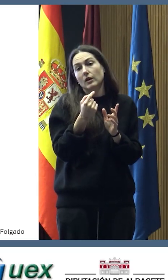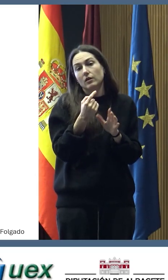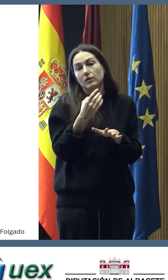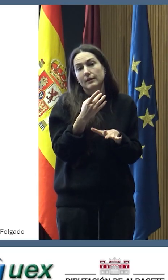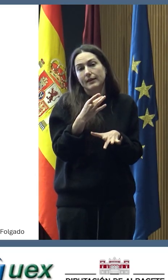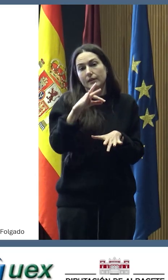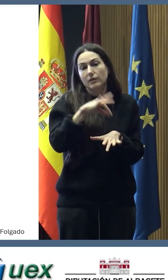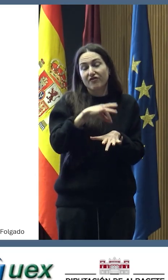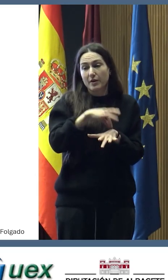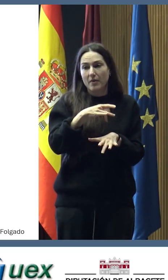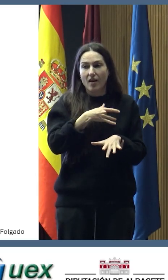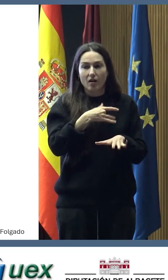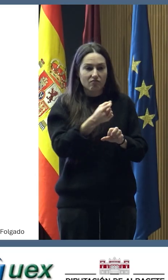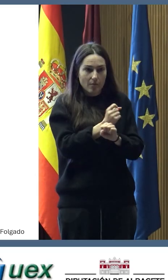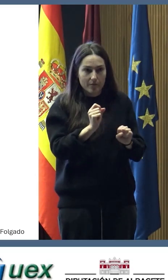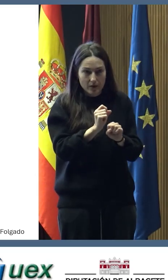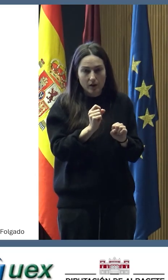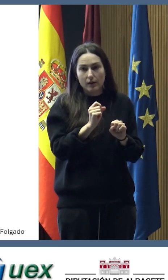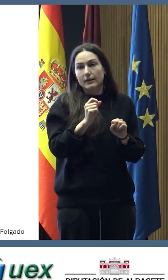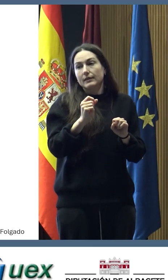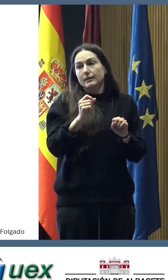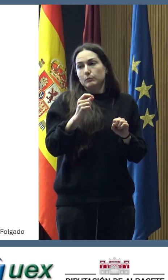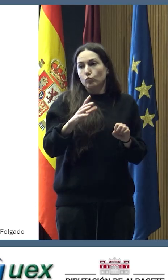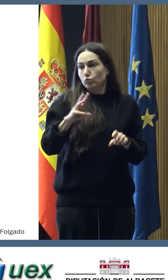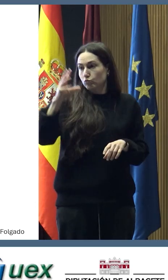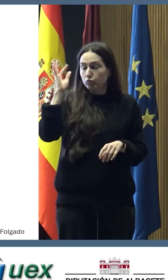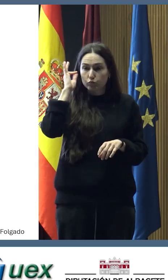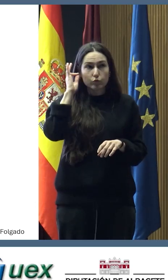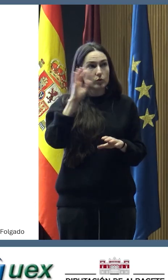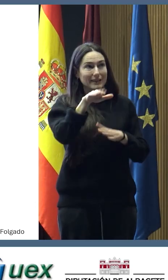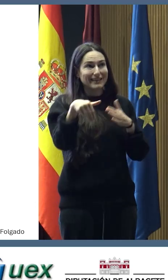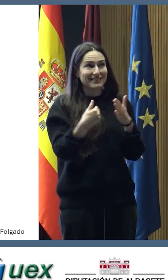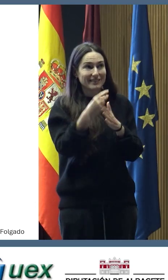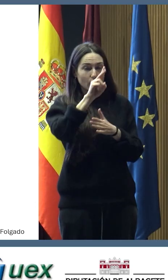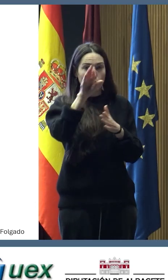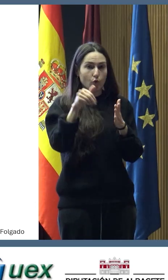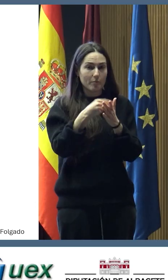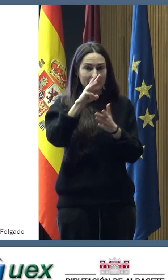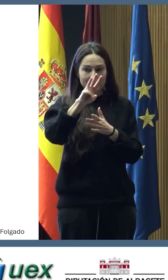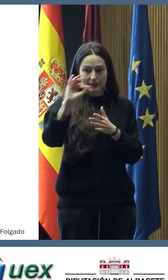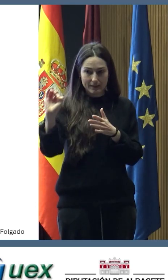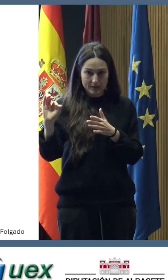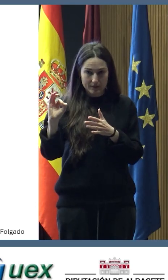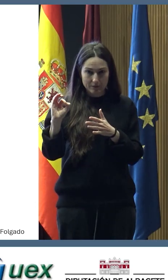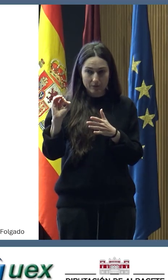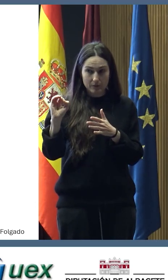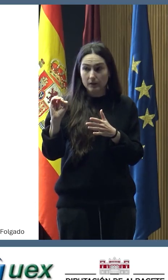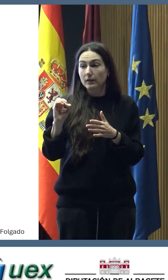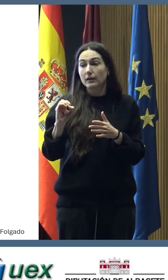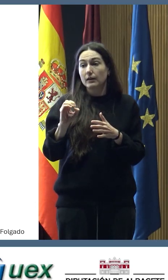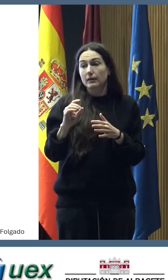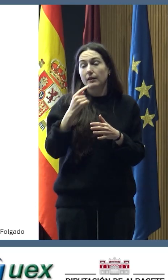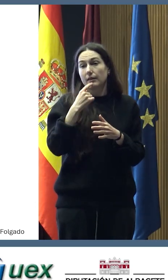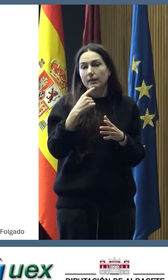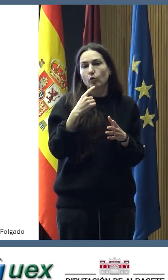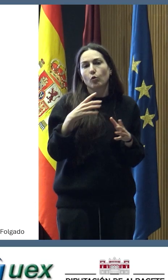enfermedad cardiovascular en la mujer hasta bastante, hasta el 2030. Se supone que vamos a ir reduciendo,